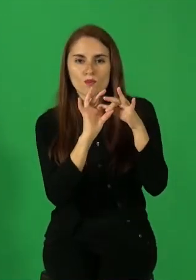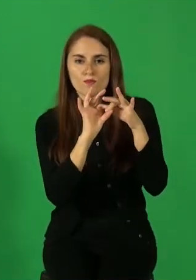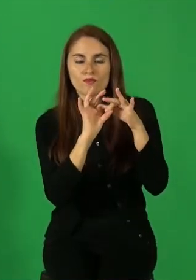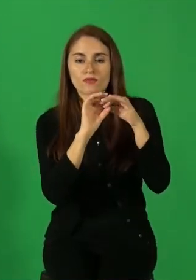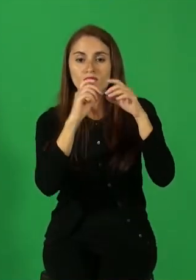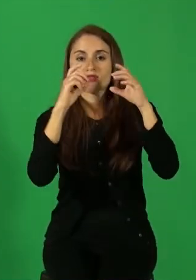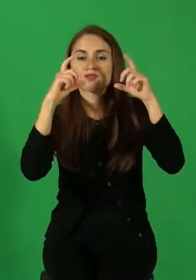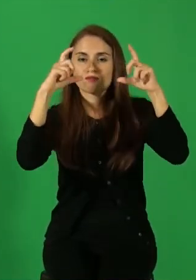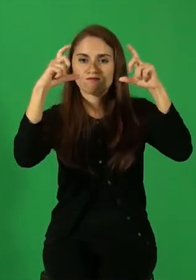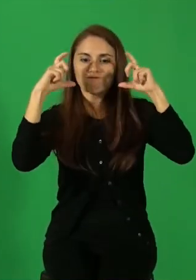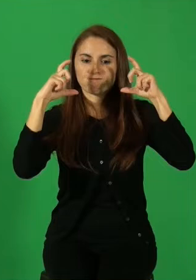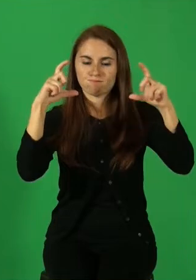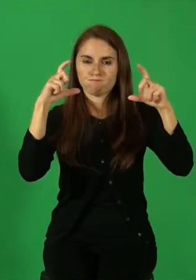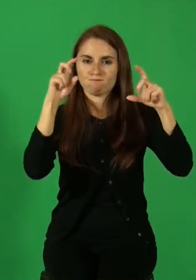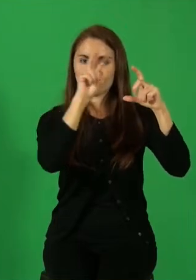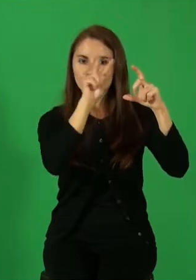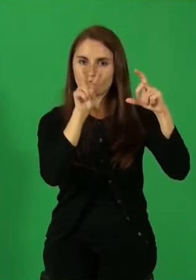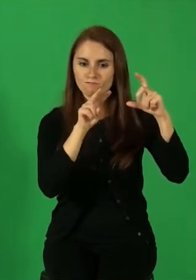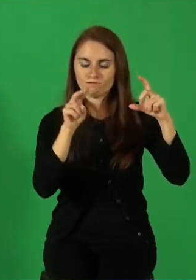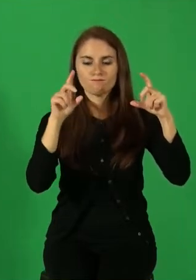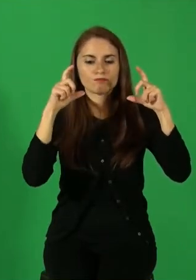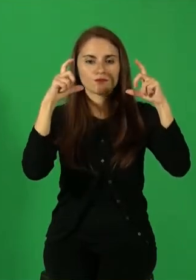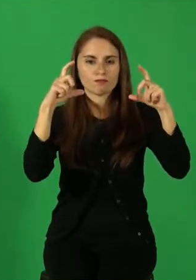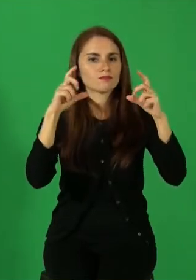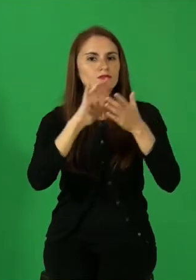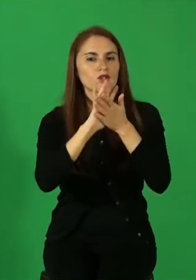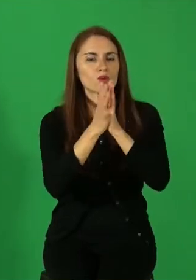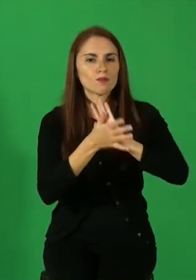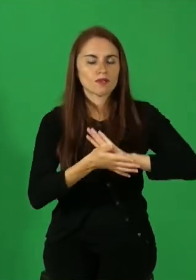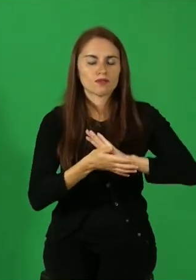una estructura mayor.